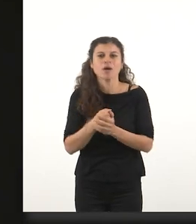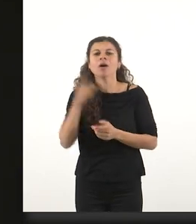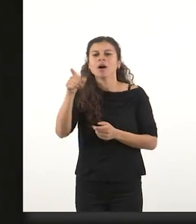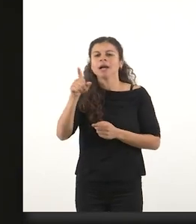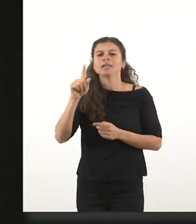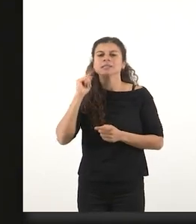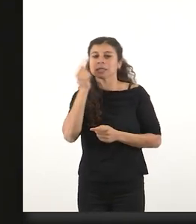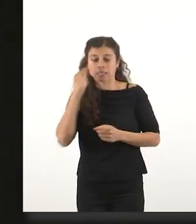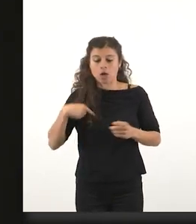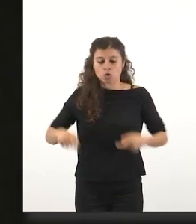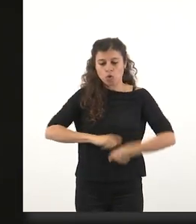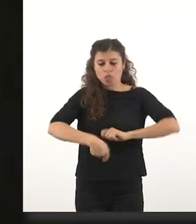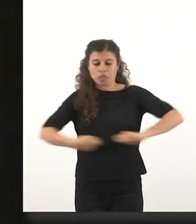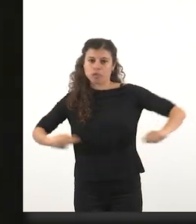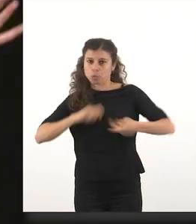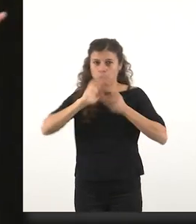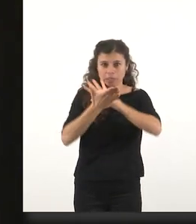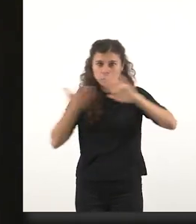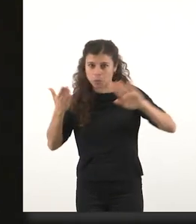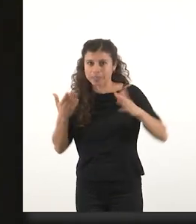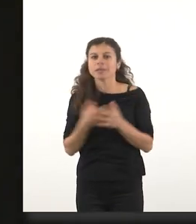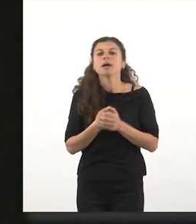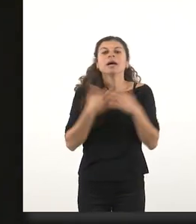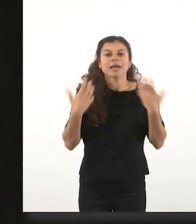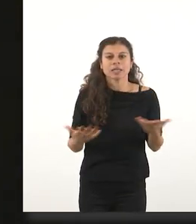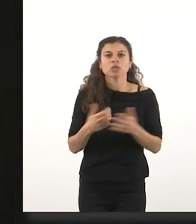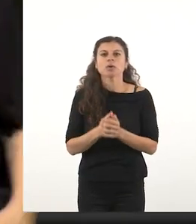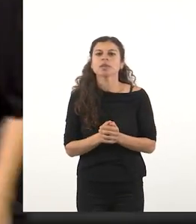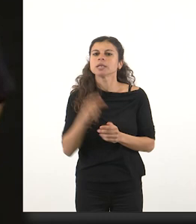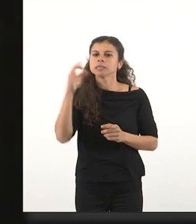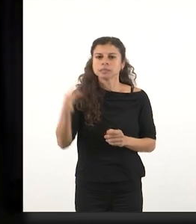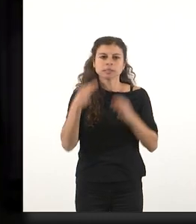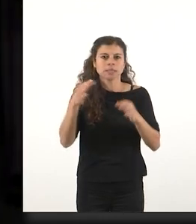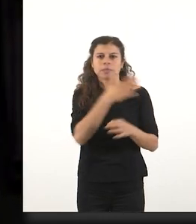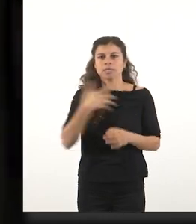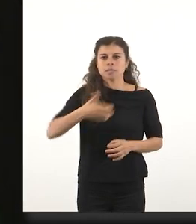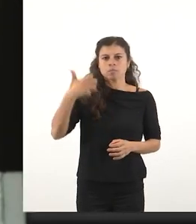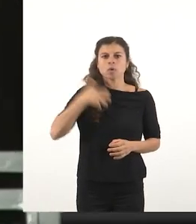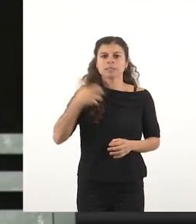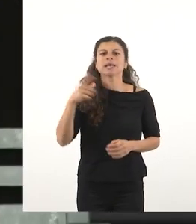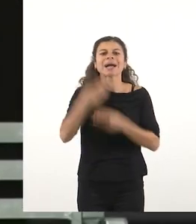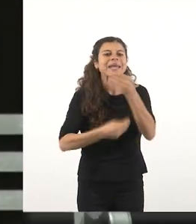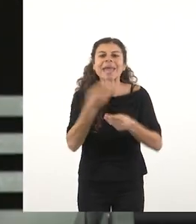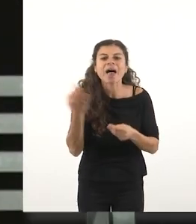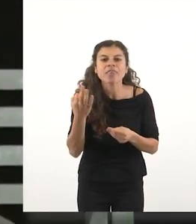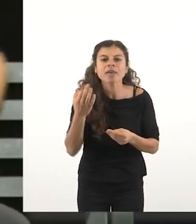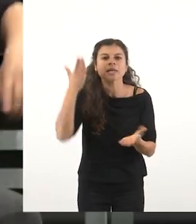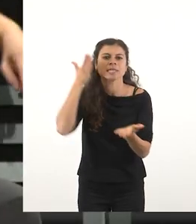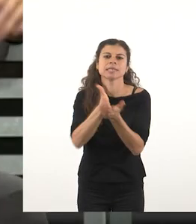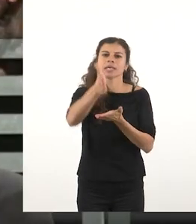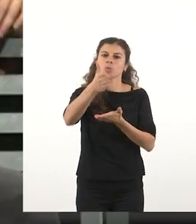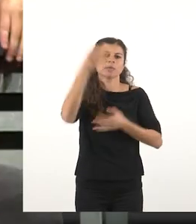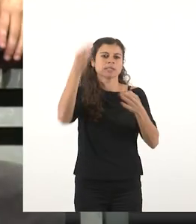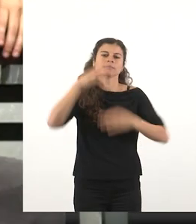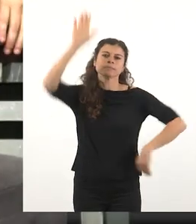cinturón barro de taekwondo, no quiere medirse conmigo. Este chaval lo que hace para joderme la existencia a partir de ahora, durante todo el monólogo, cuando él puede, lo que hace, señora, es